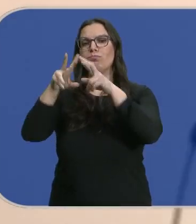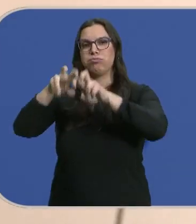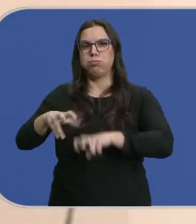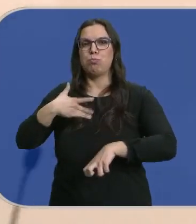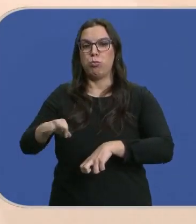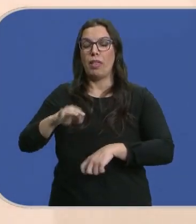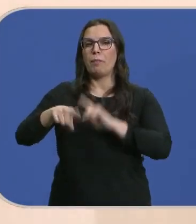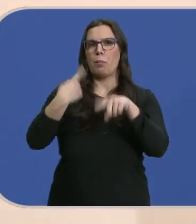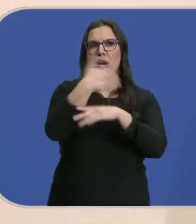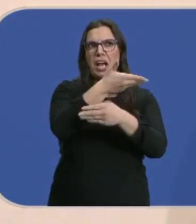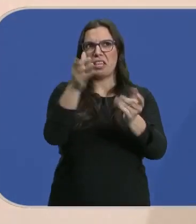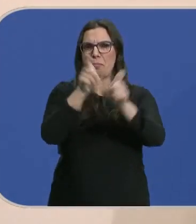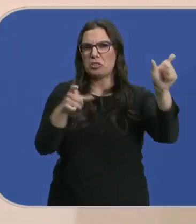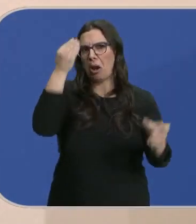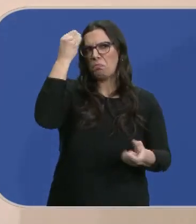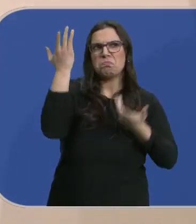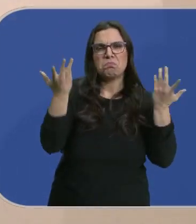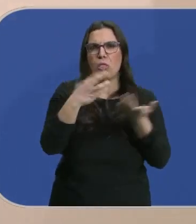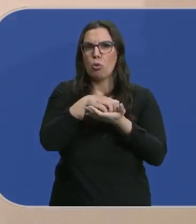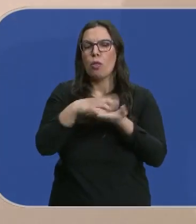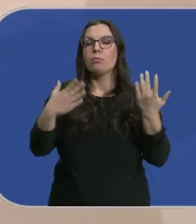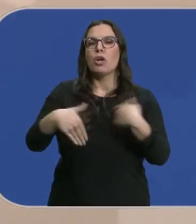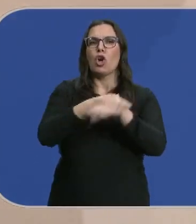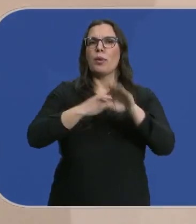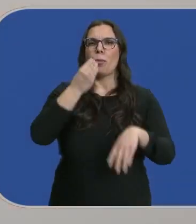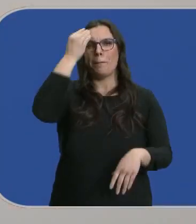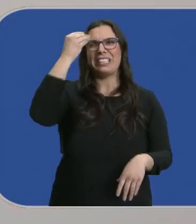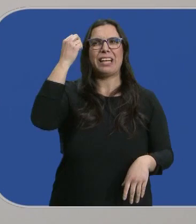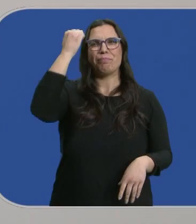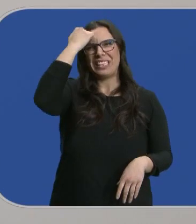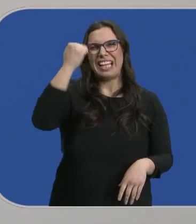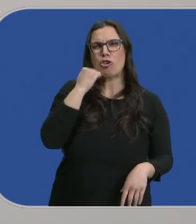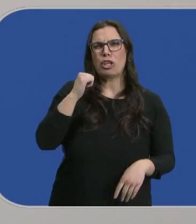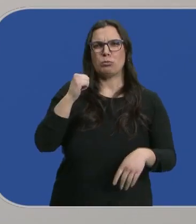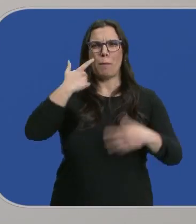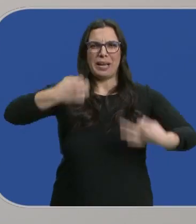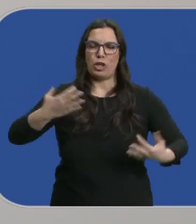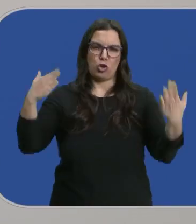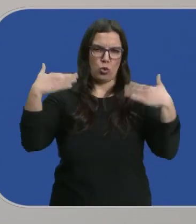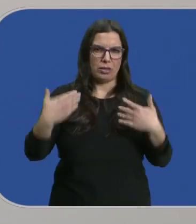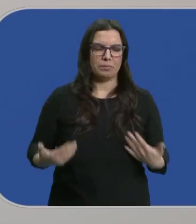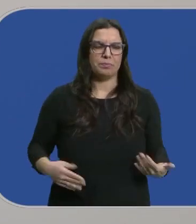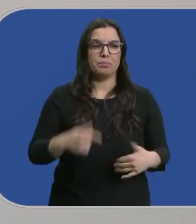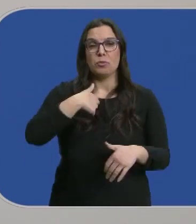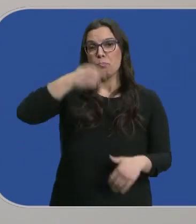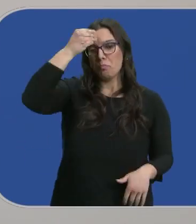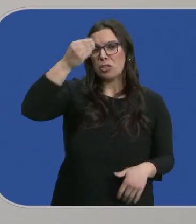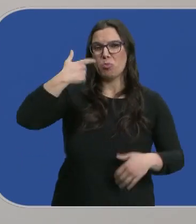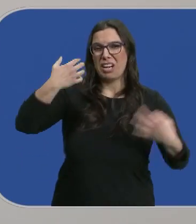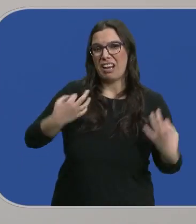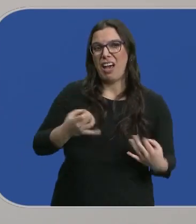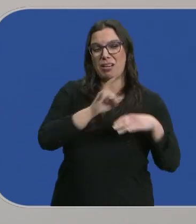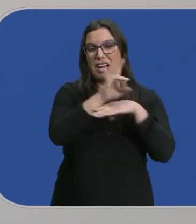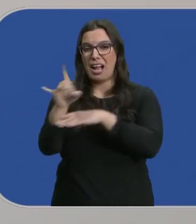dudas sobre el caso, mientras el Gobierno descarta elevar la alerta terrorista. No creo que los hechos tengan